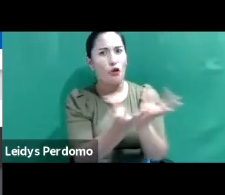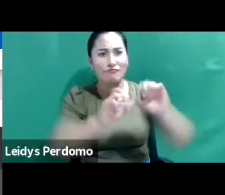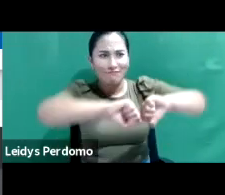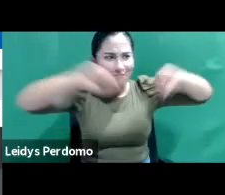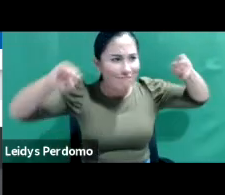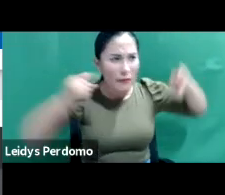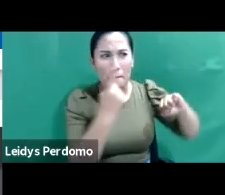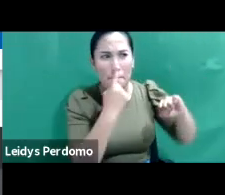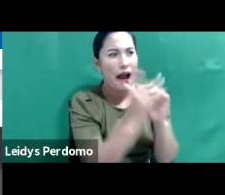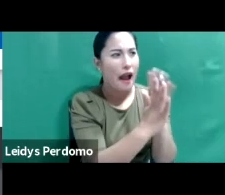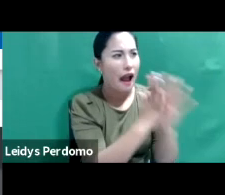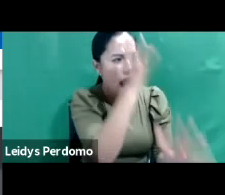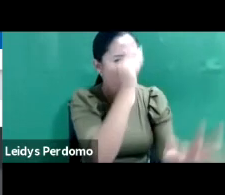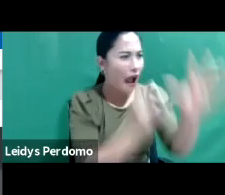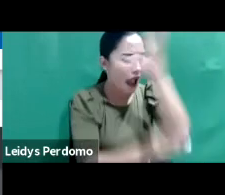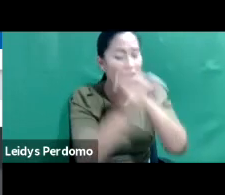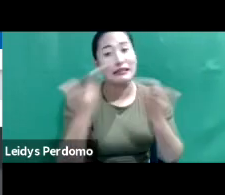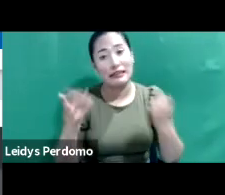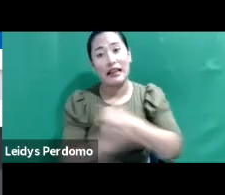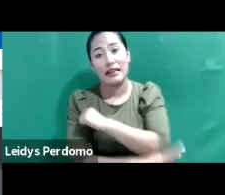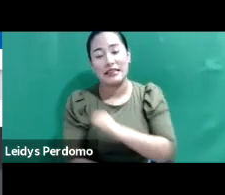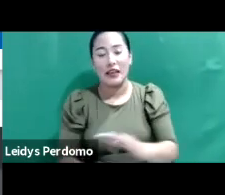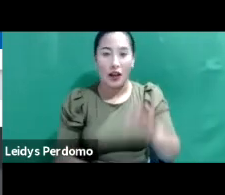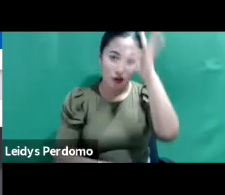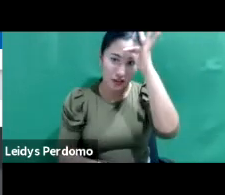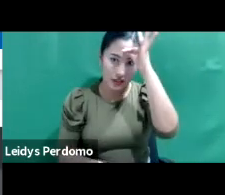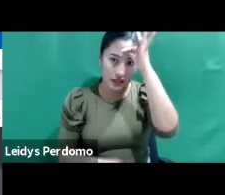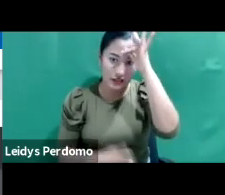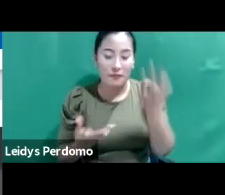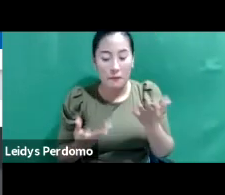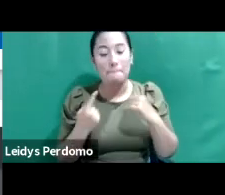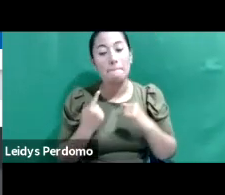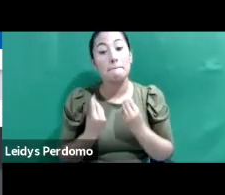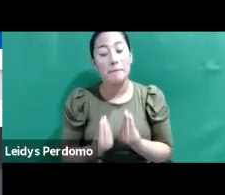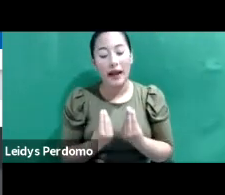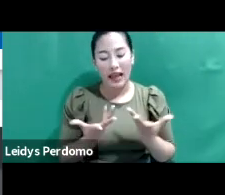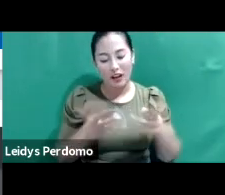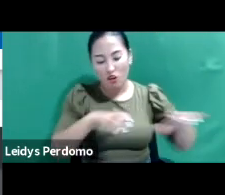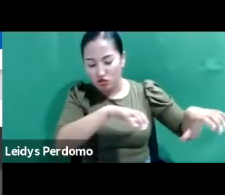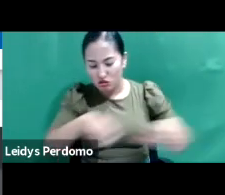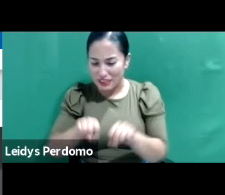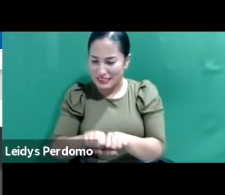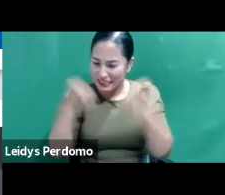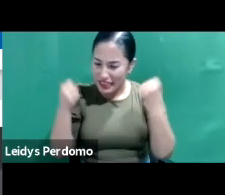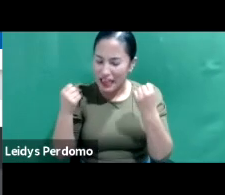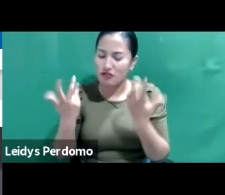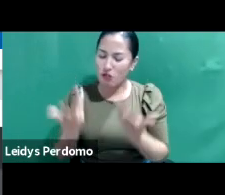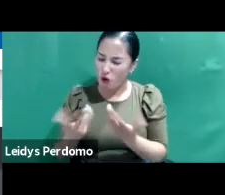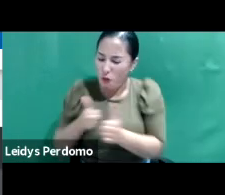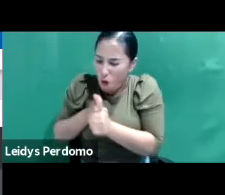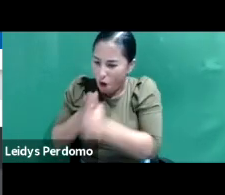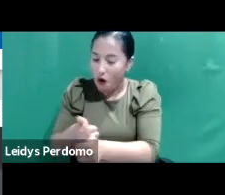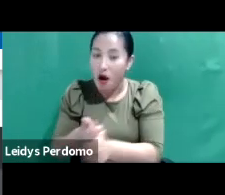clínica complementa muy bien realmente para decrementar conductas disruptivas en casa, para el manejo emocional. Yo me centré en las